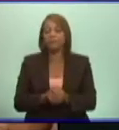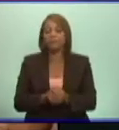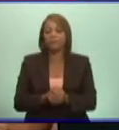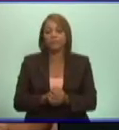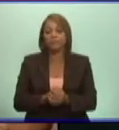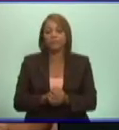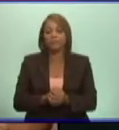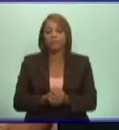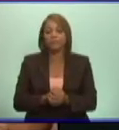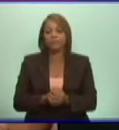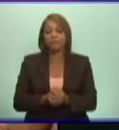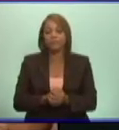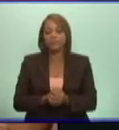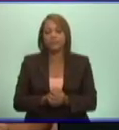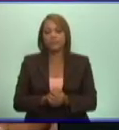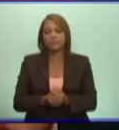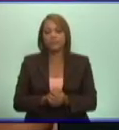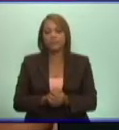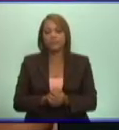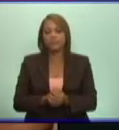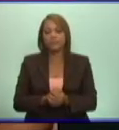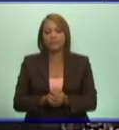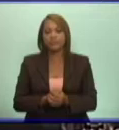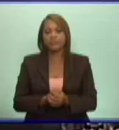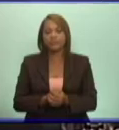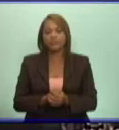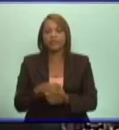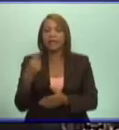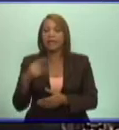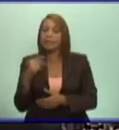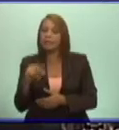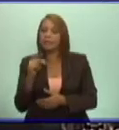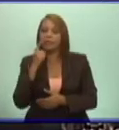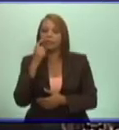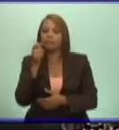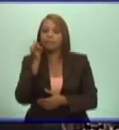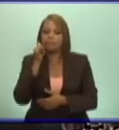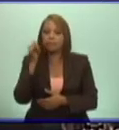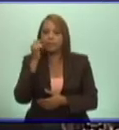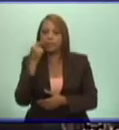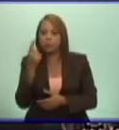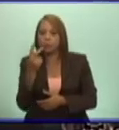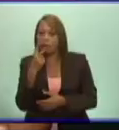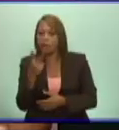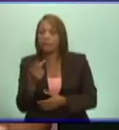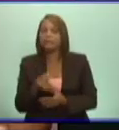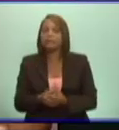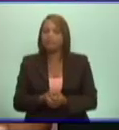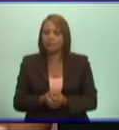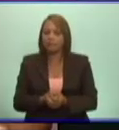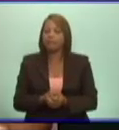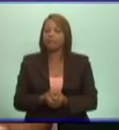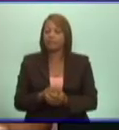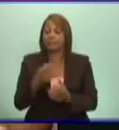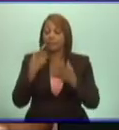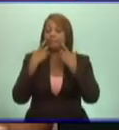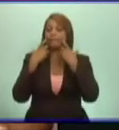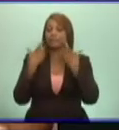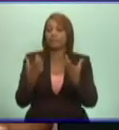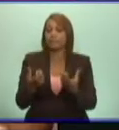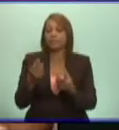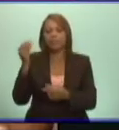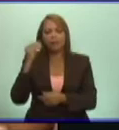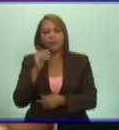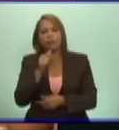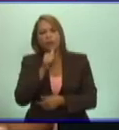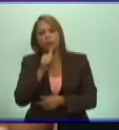también dado como referencia. Los repasadores virtuales están jugando un papel importante y sabemos que muchas dudas